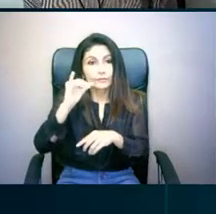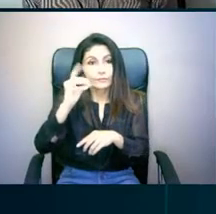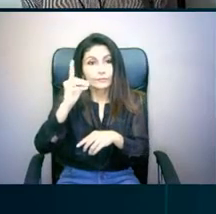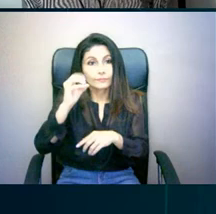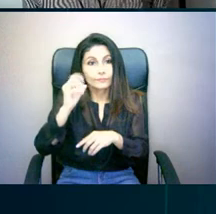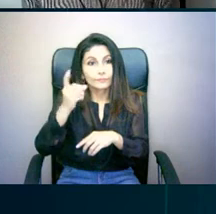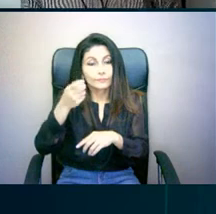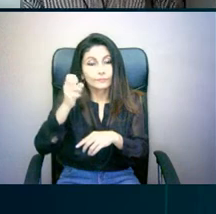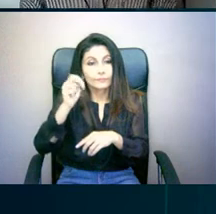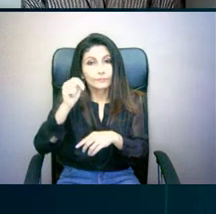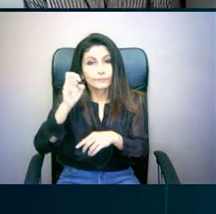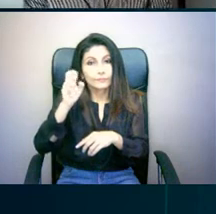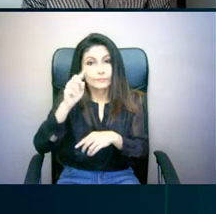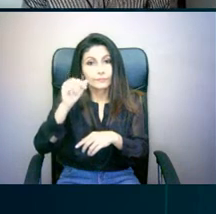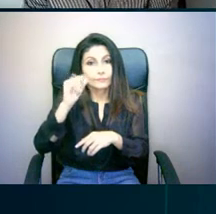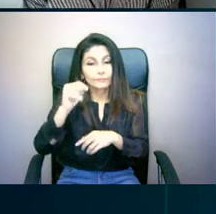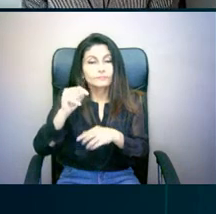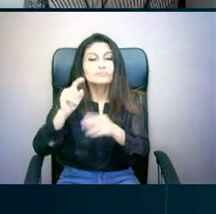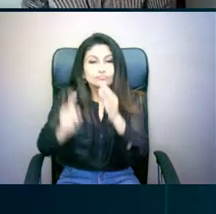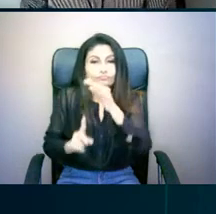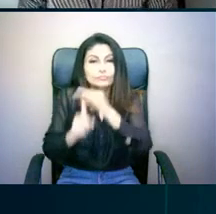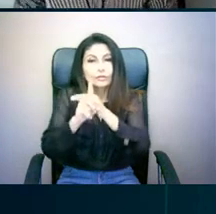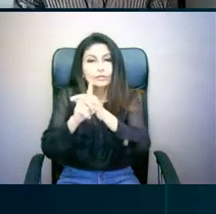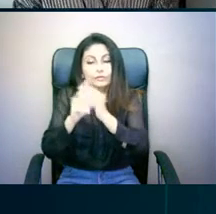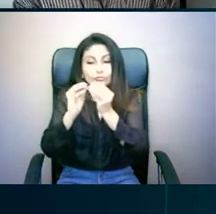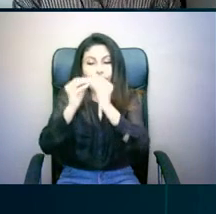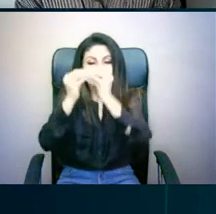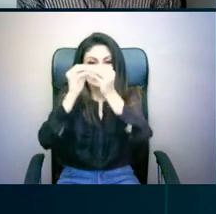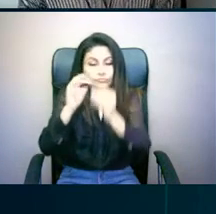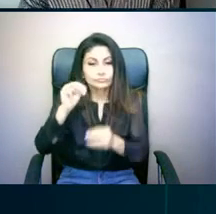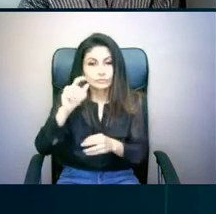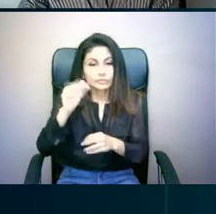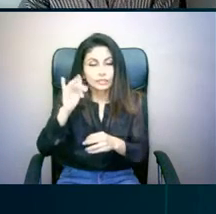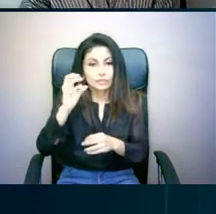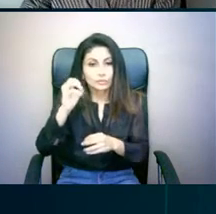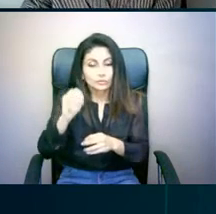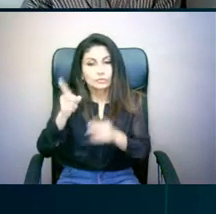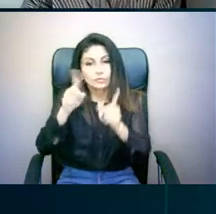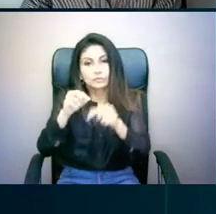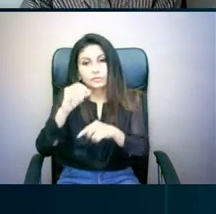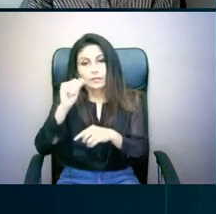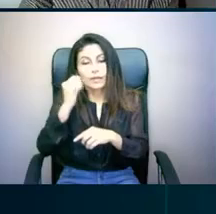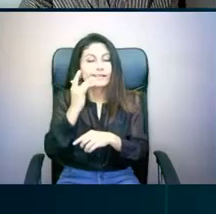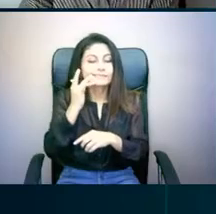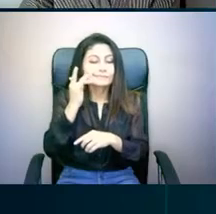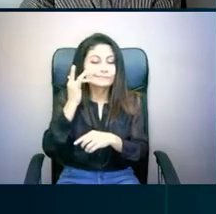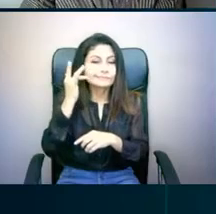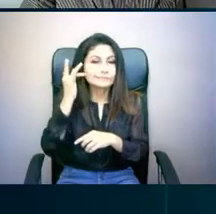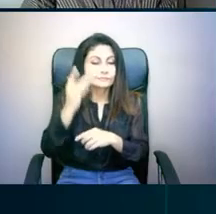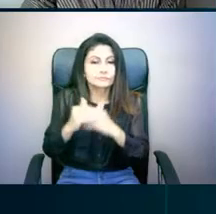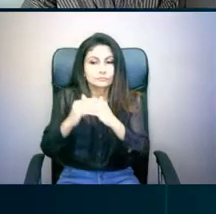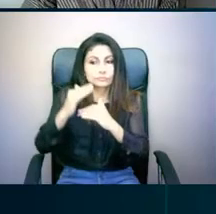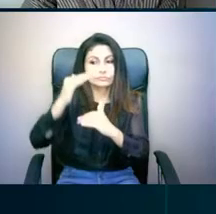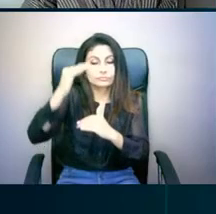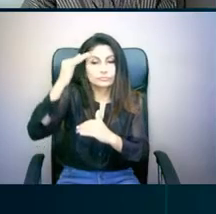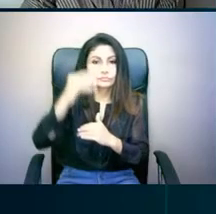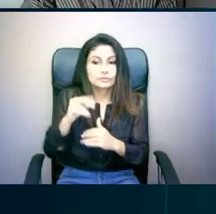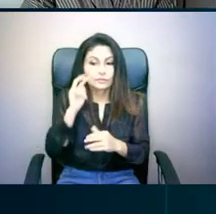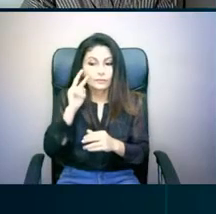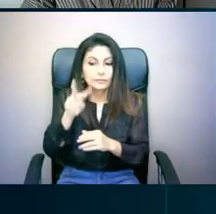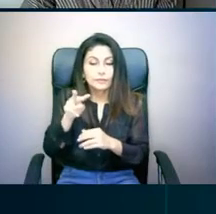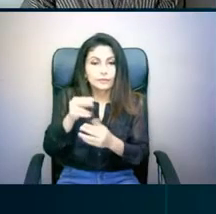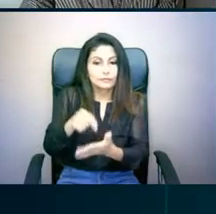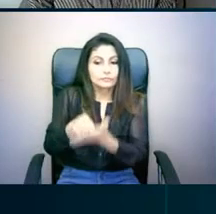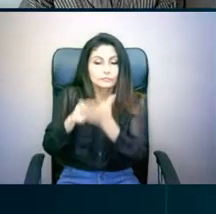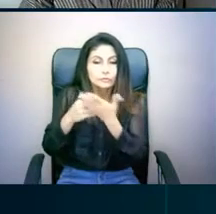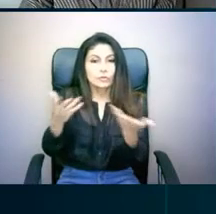a presentar como inhibición o problemas, ¿cierto? Y esto se ve súper reflejado en la